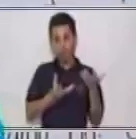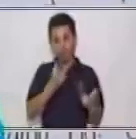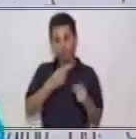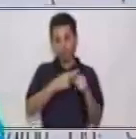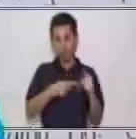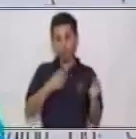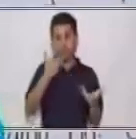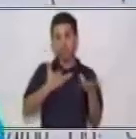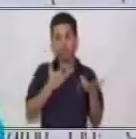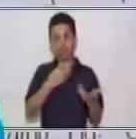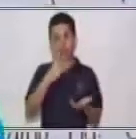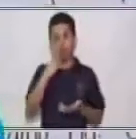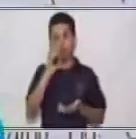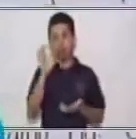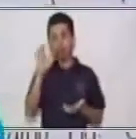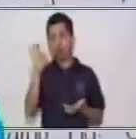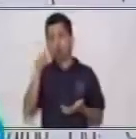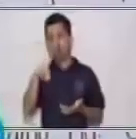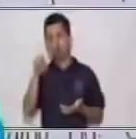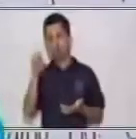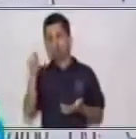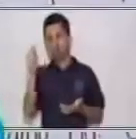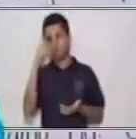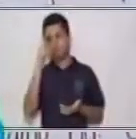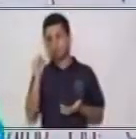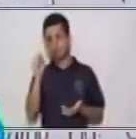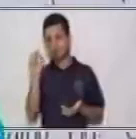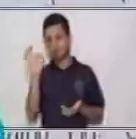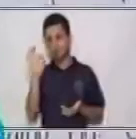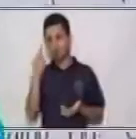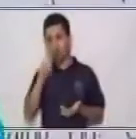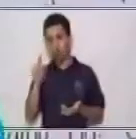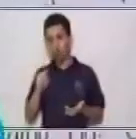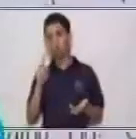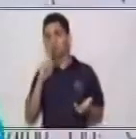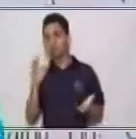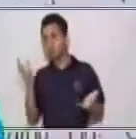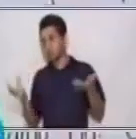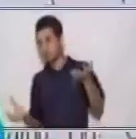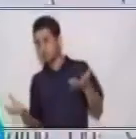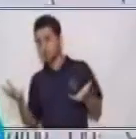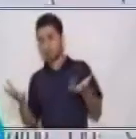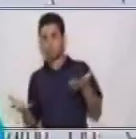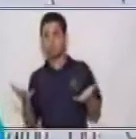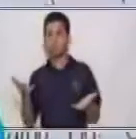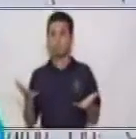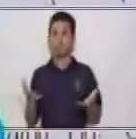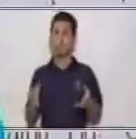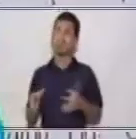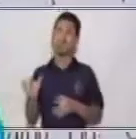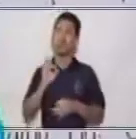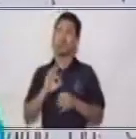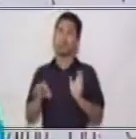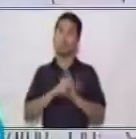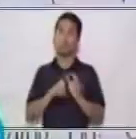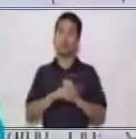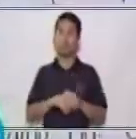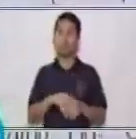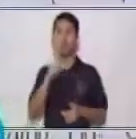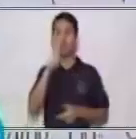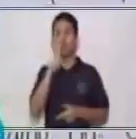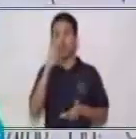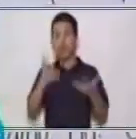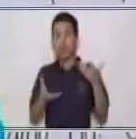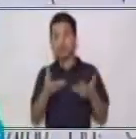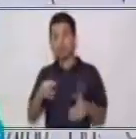4 onzas, etcétera, o simplemente las personas que venden en el mercado pesan 1 libra de papa, por ejemplo, y así